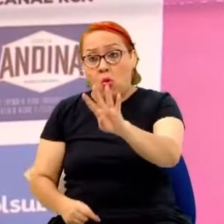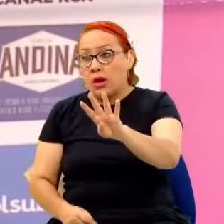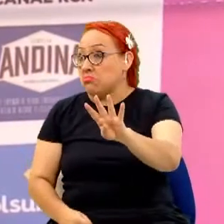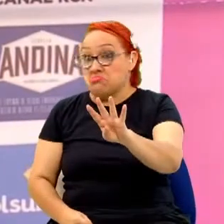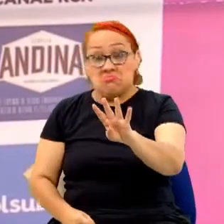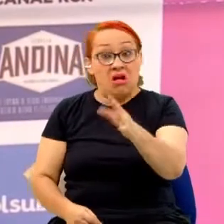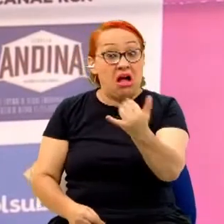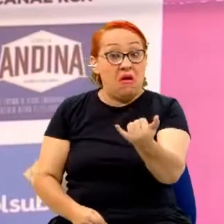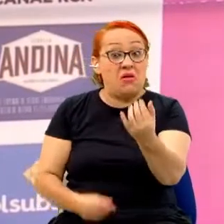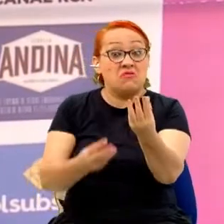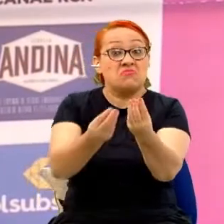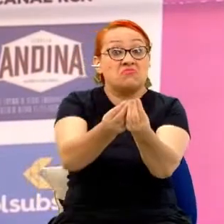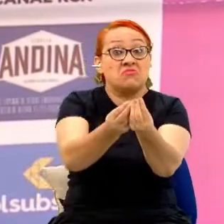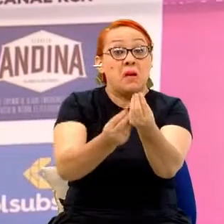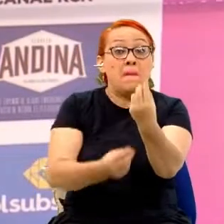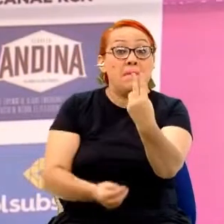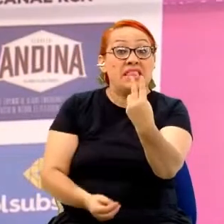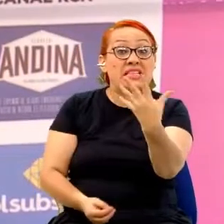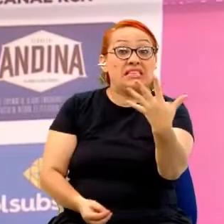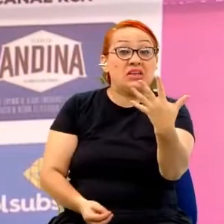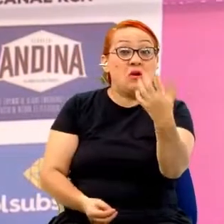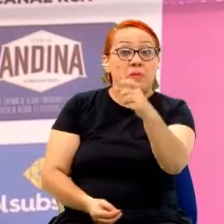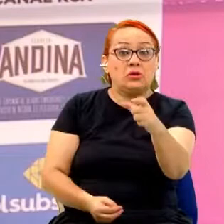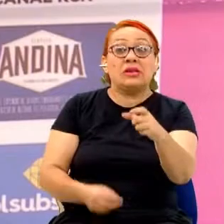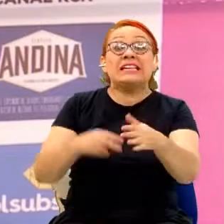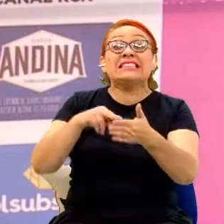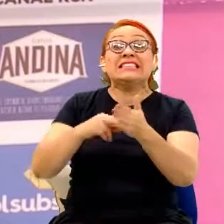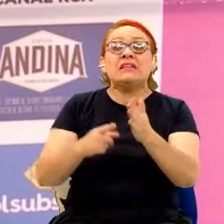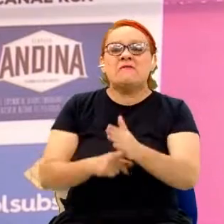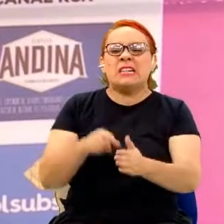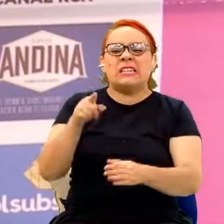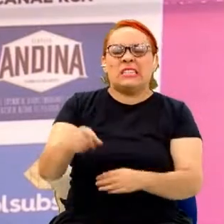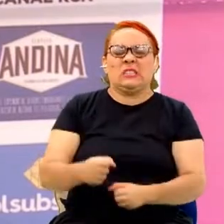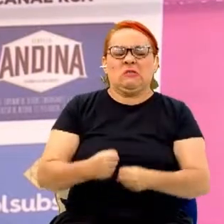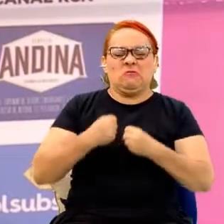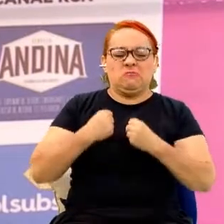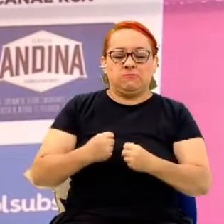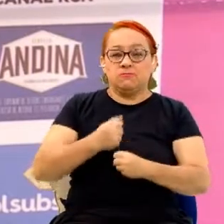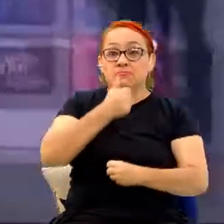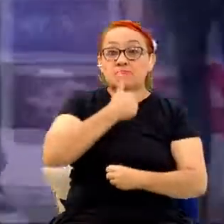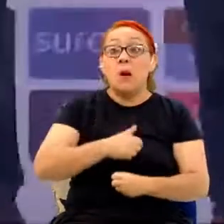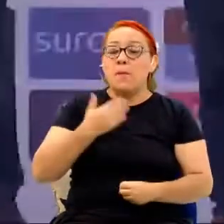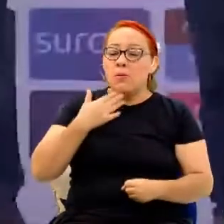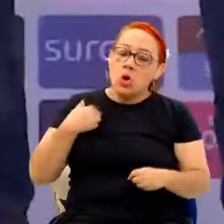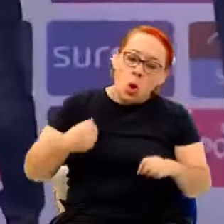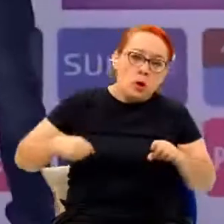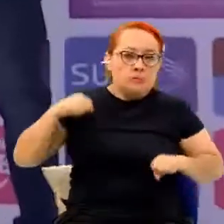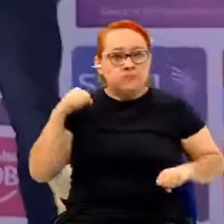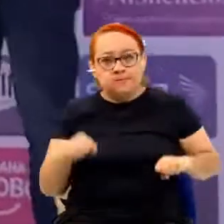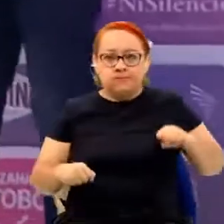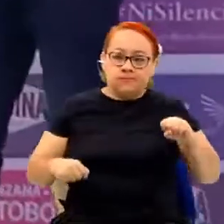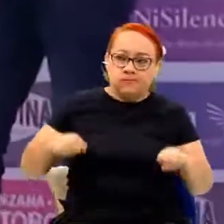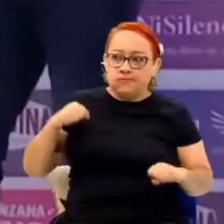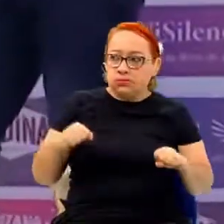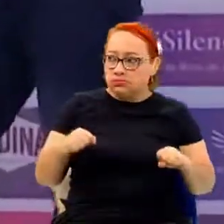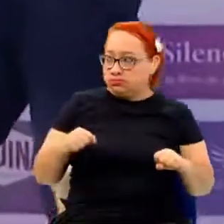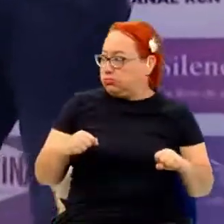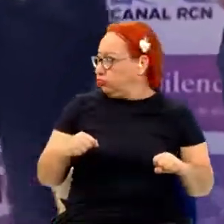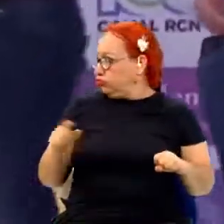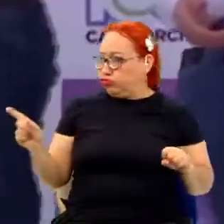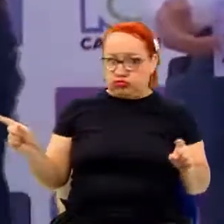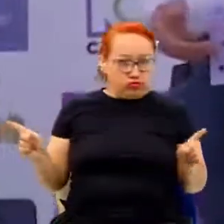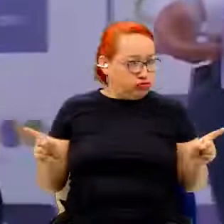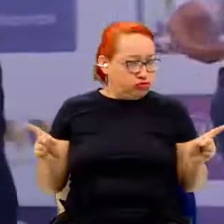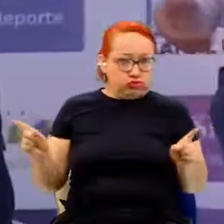pasados, así que eso significa que el nivel está muy alto, especialmente cuando tú ves los resultados y ver tantas niñas